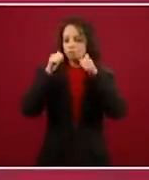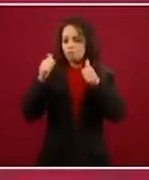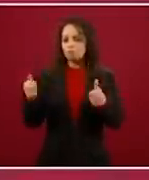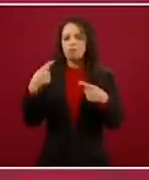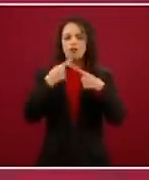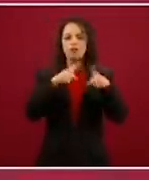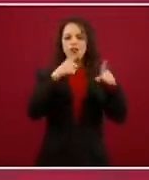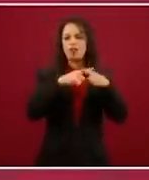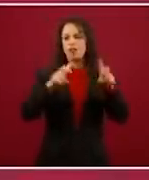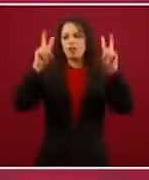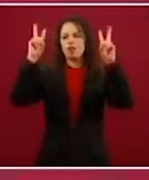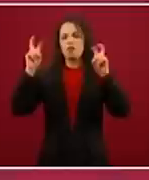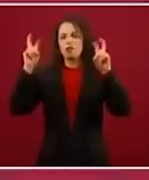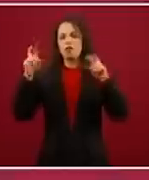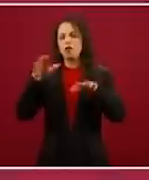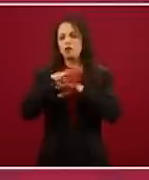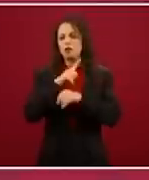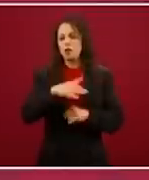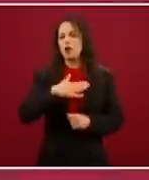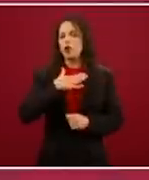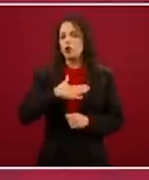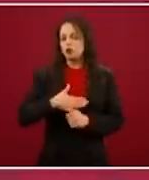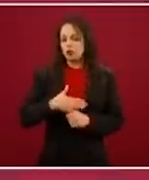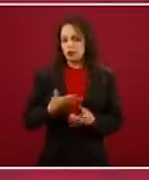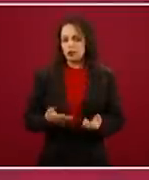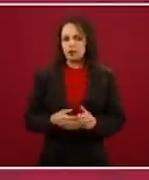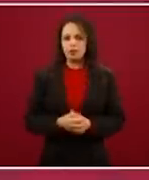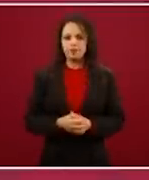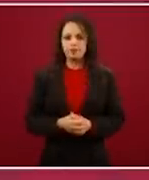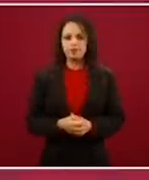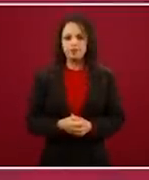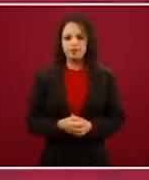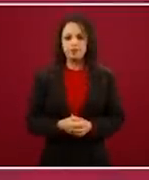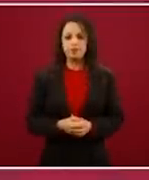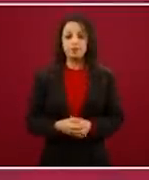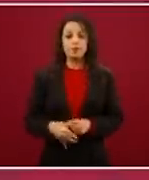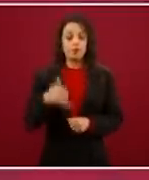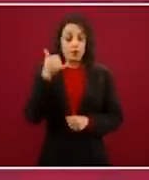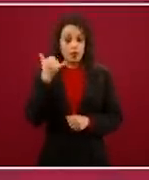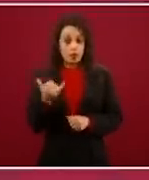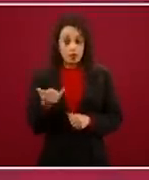temas de justicia y de